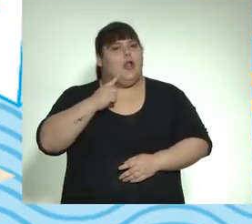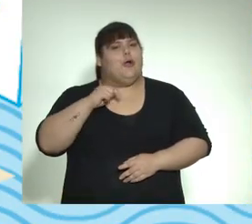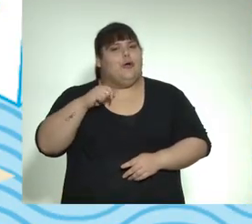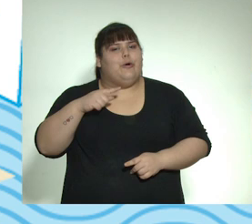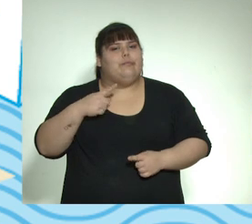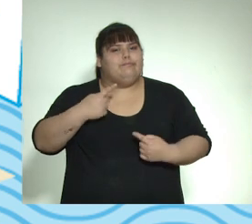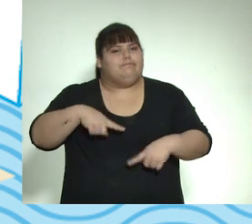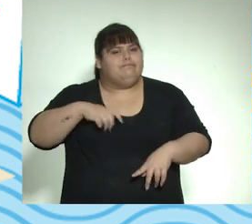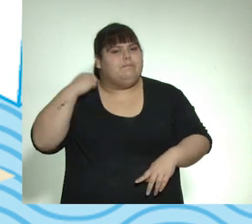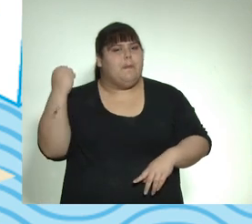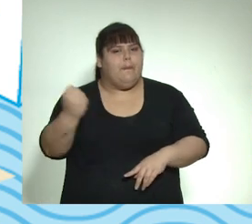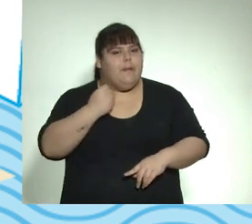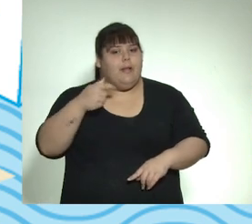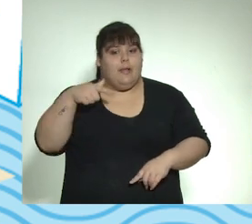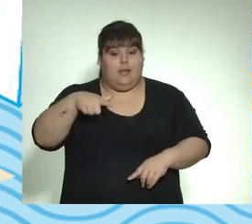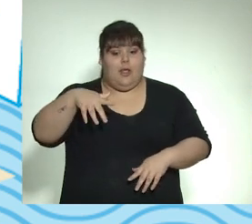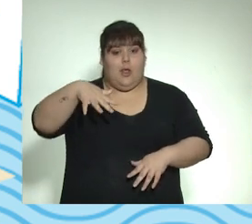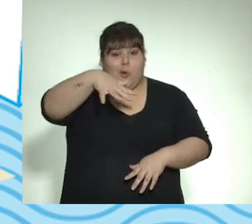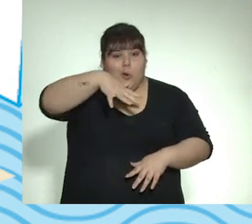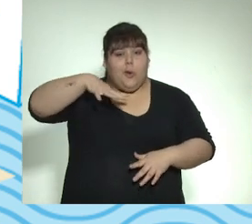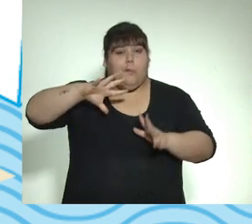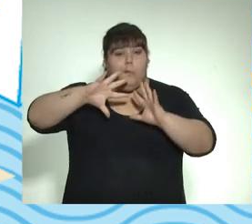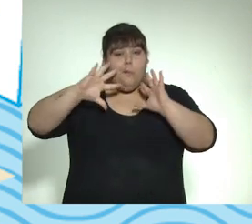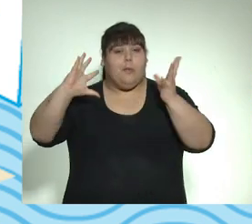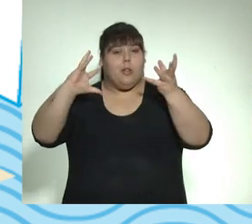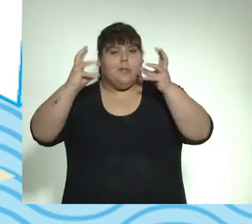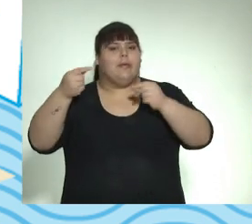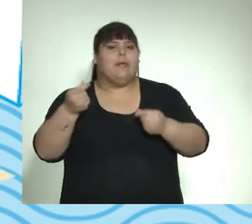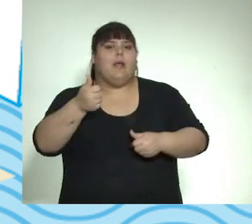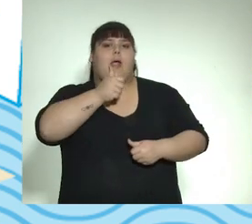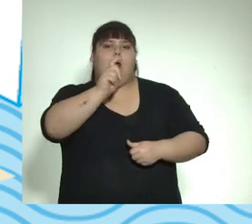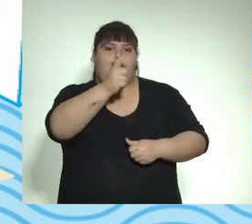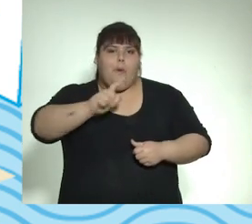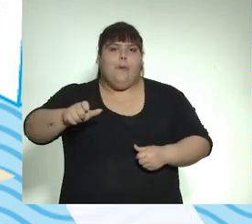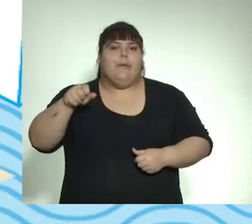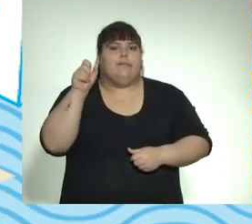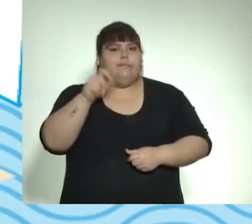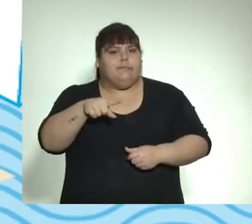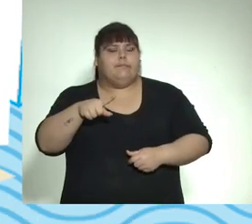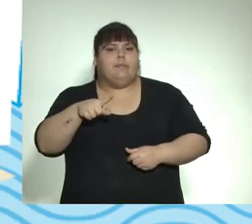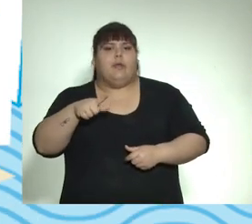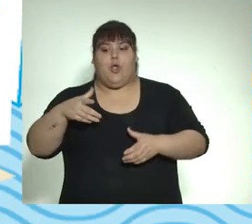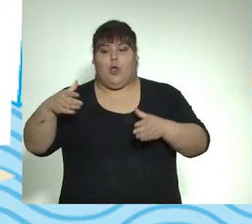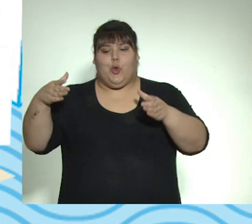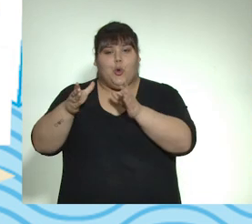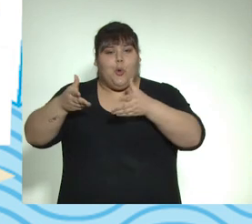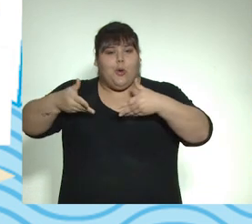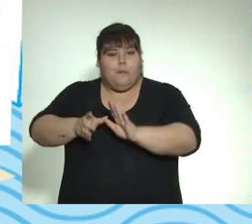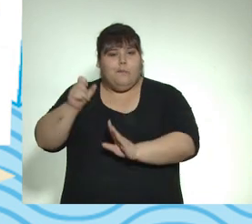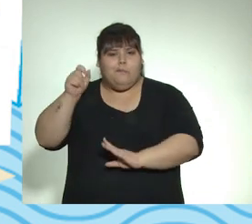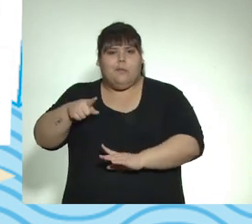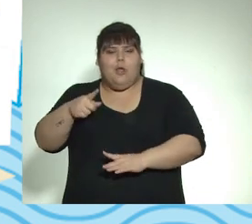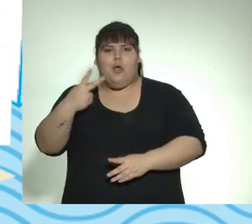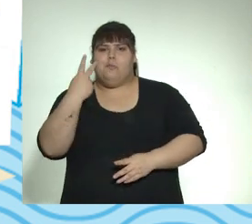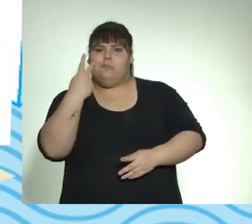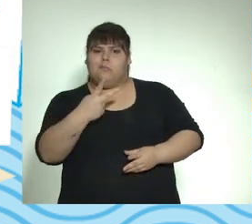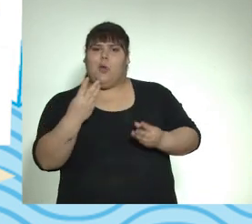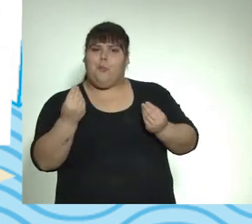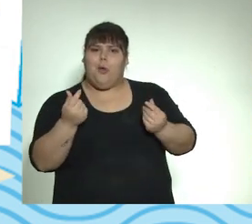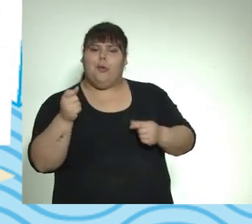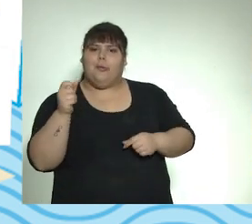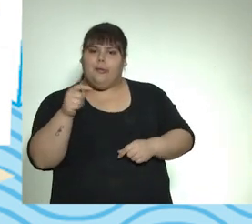un componente esencial de nuestro ambiente son los ríos. Esos ríos tan valorados por nuestras